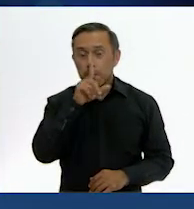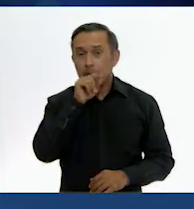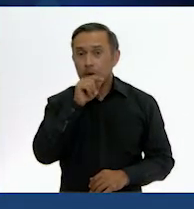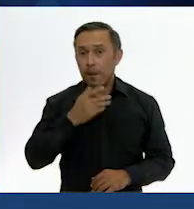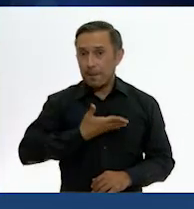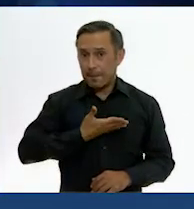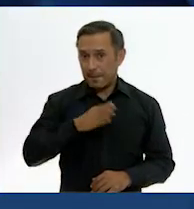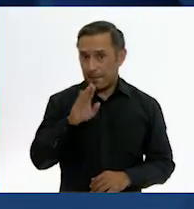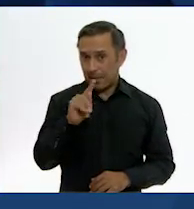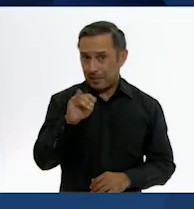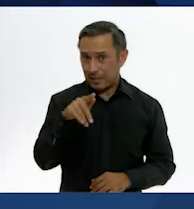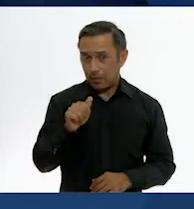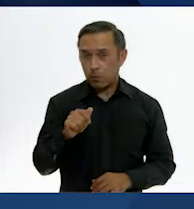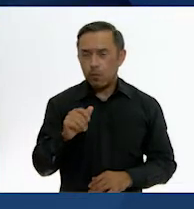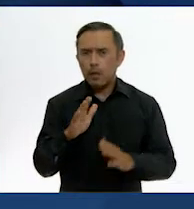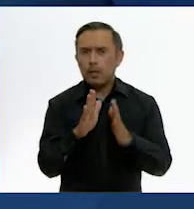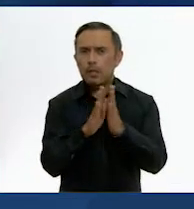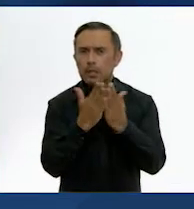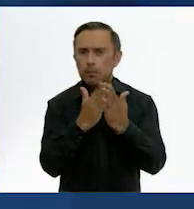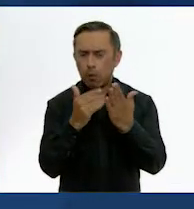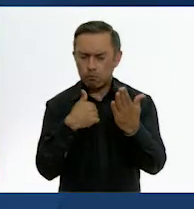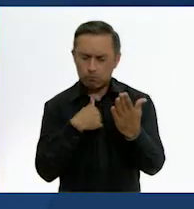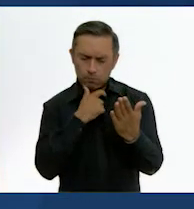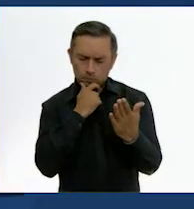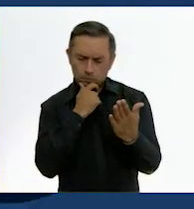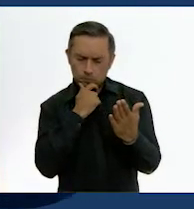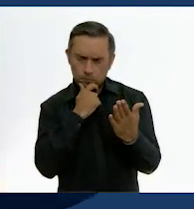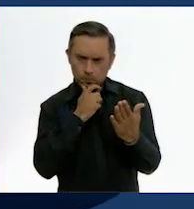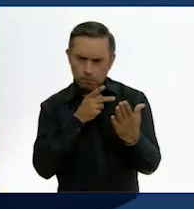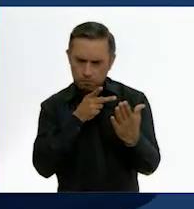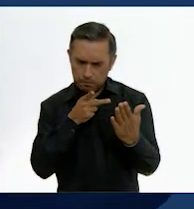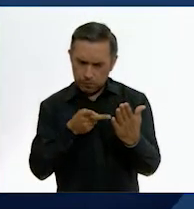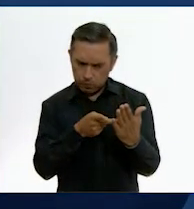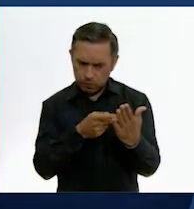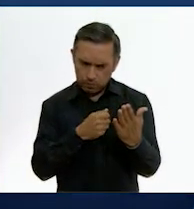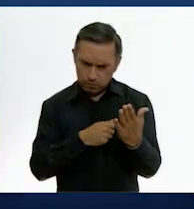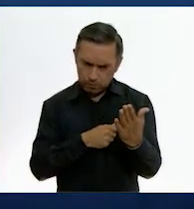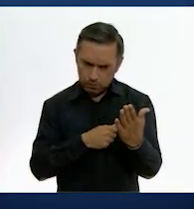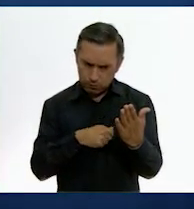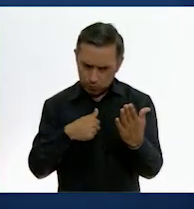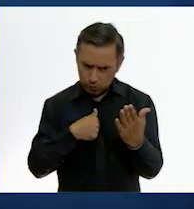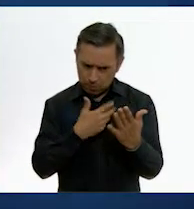pudo preguntar a mi libro si es verdad que yo lo escribí